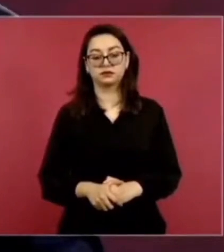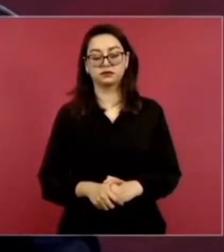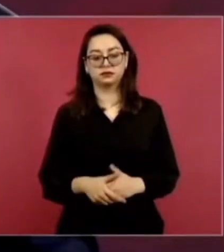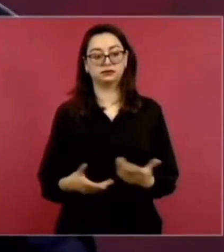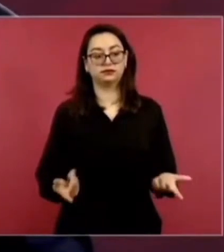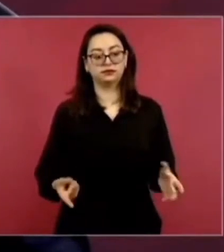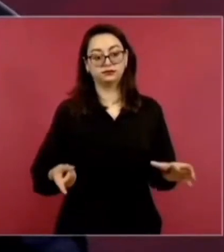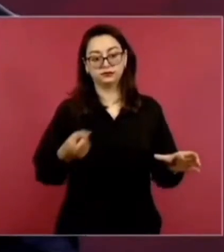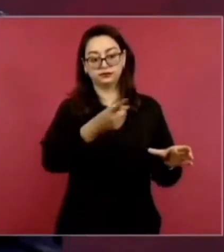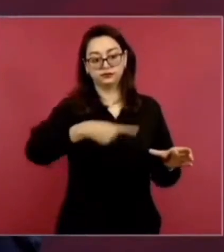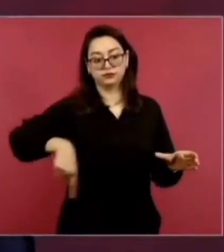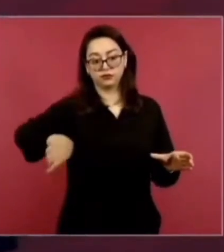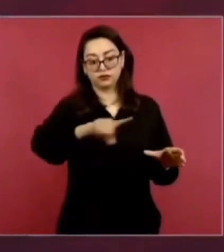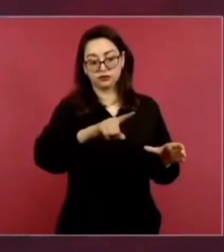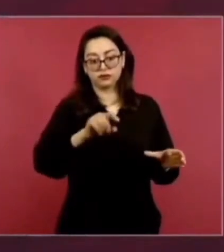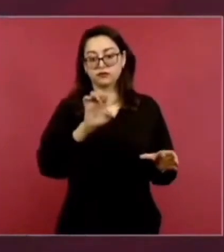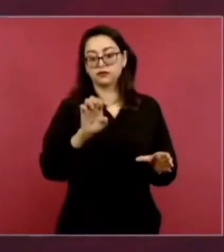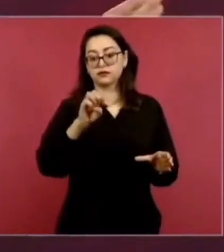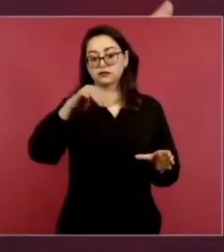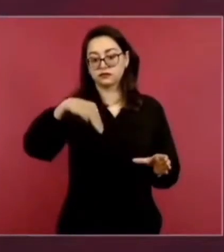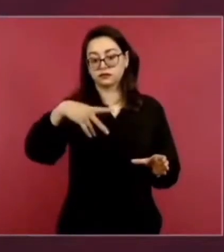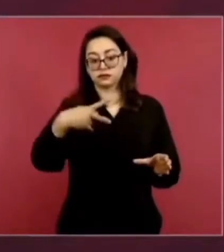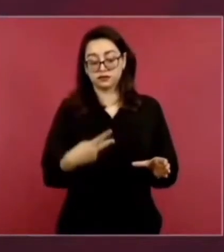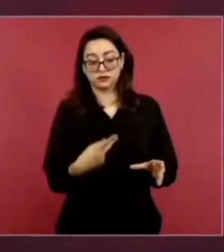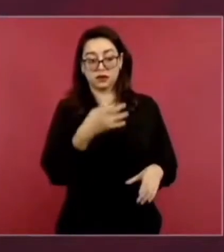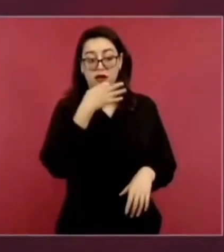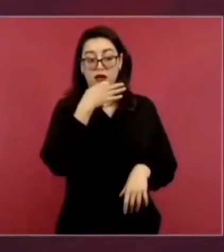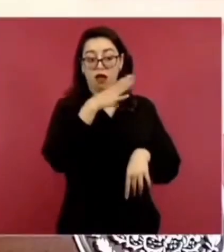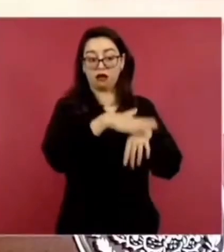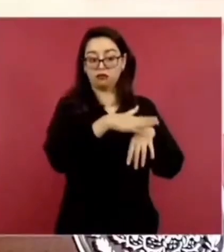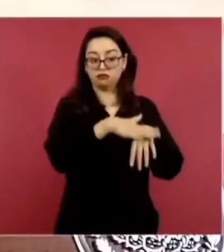del Estado Mayor que